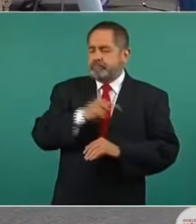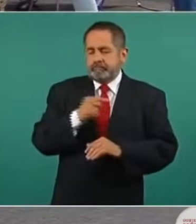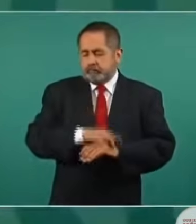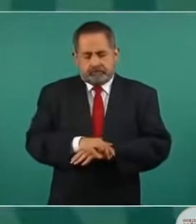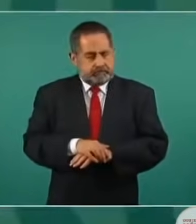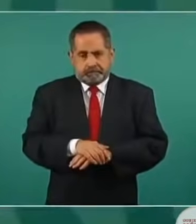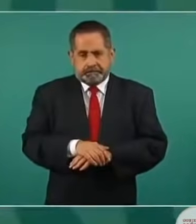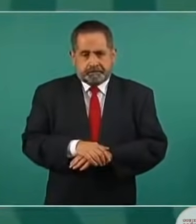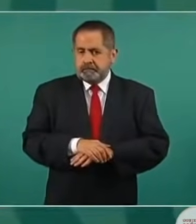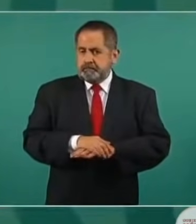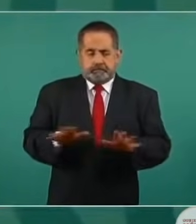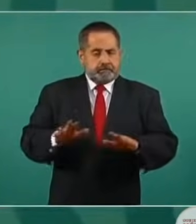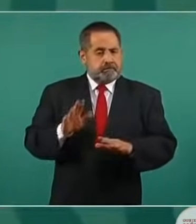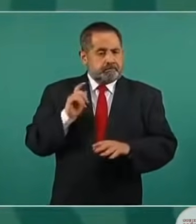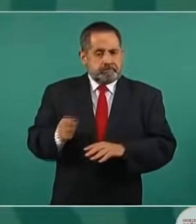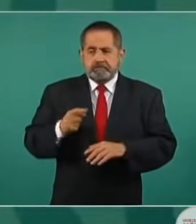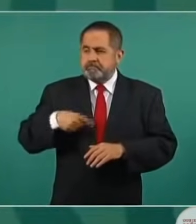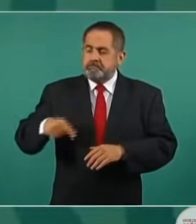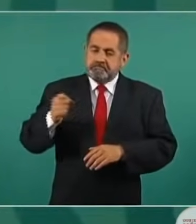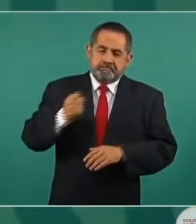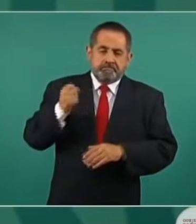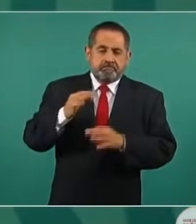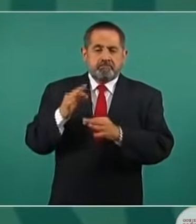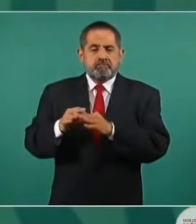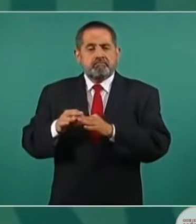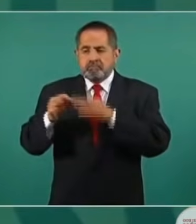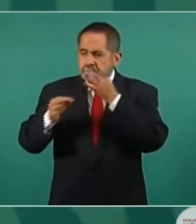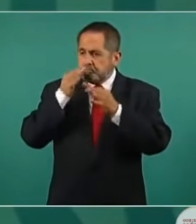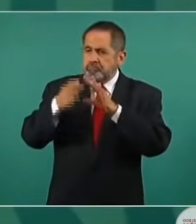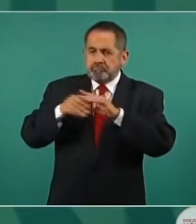Pero ya, afortunadamente, se está